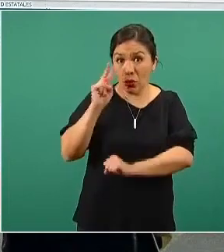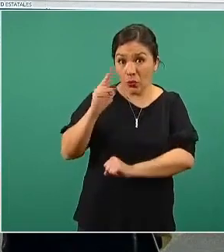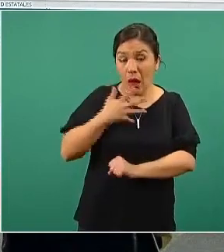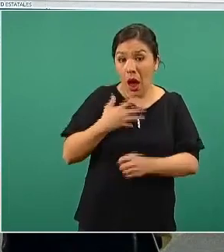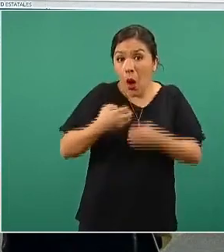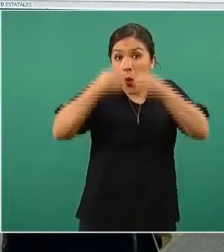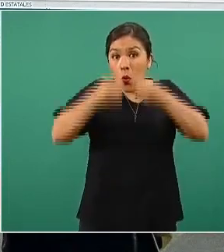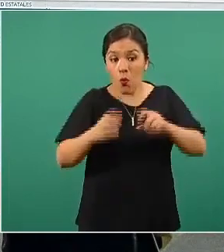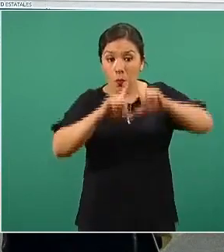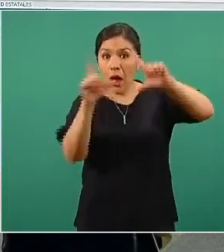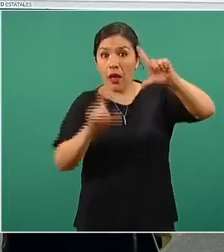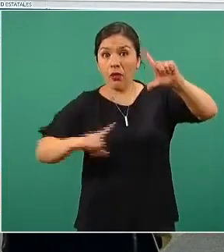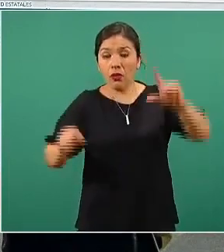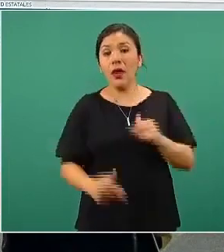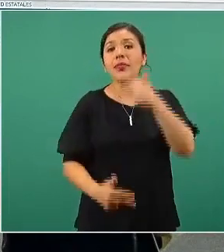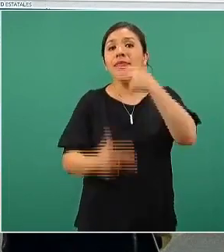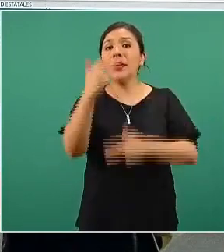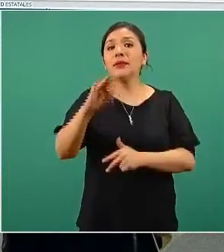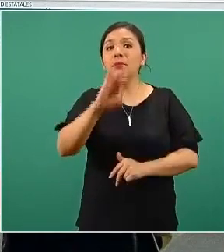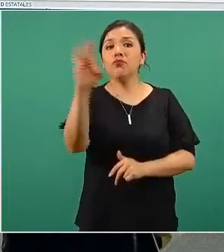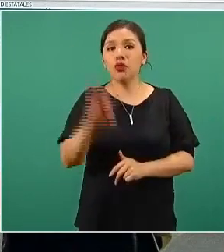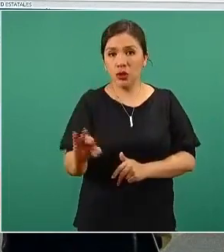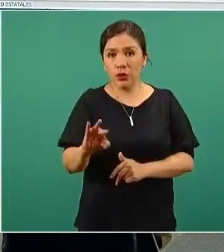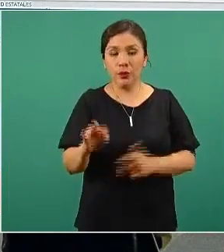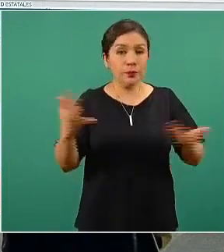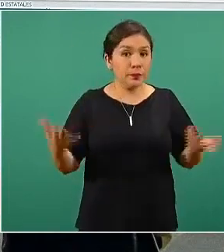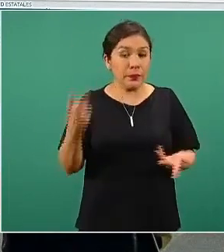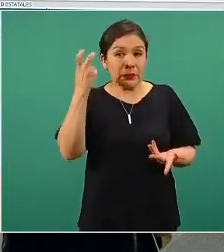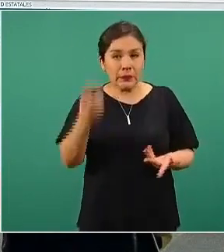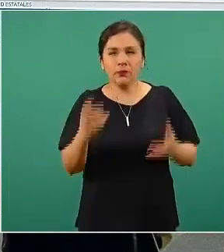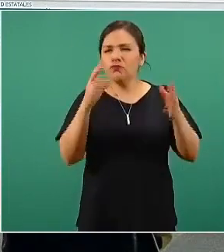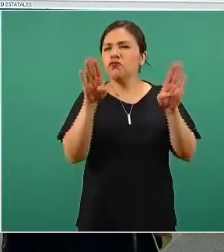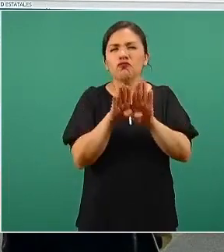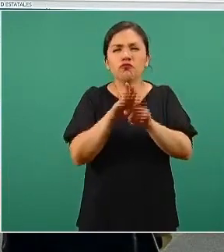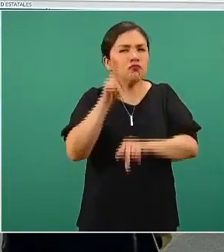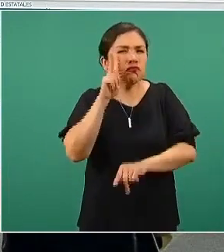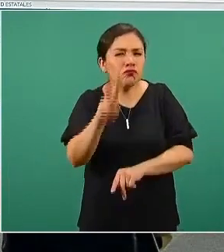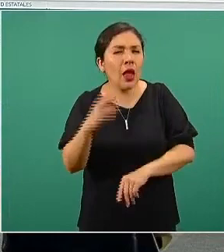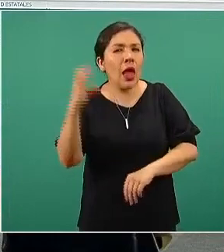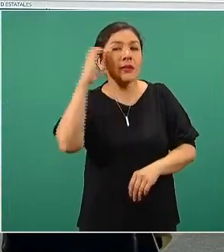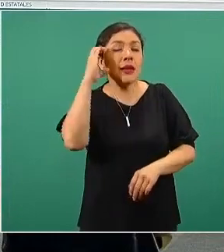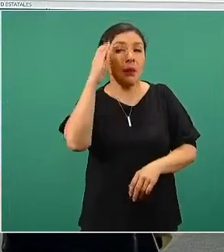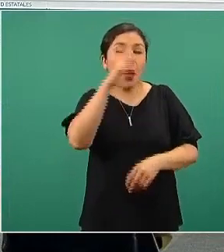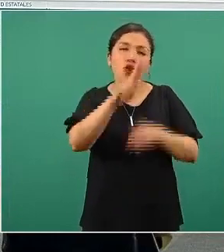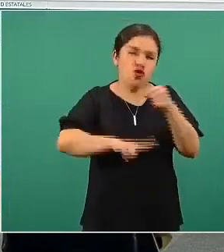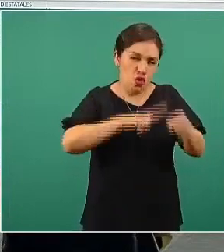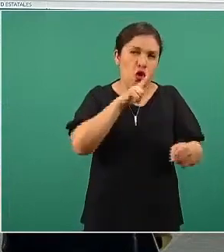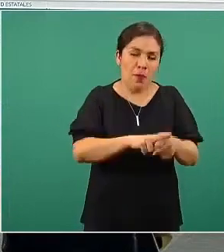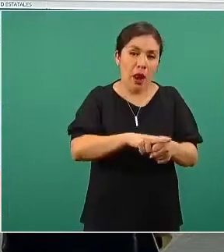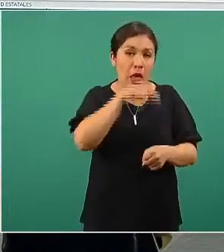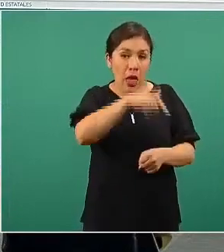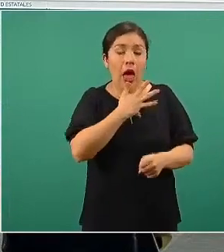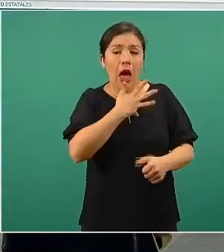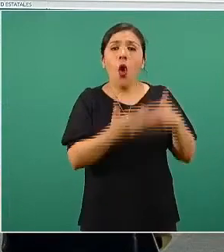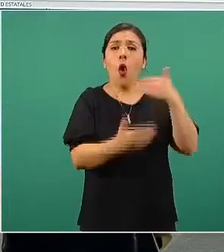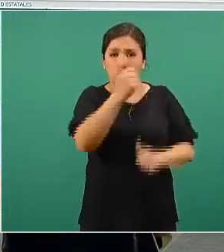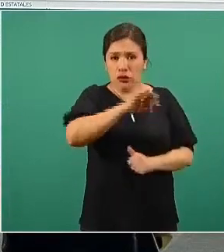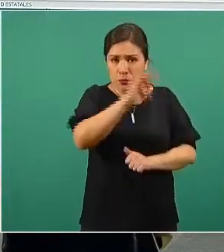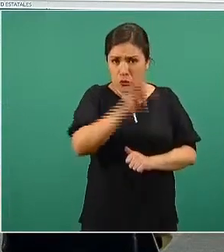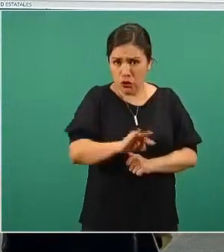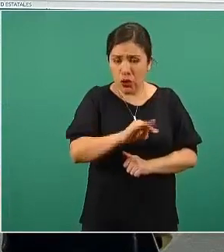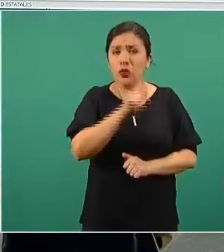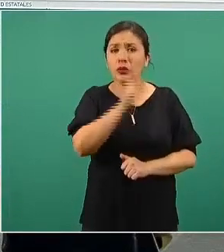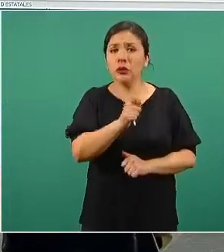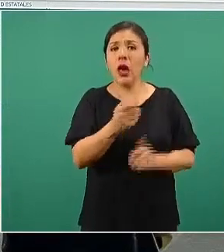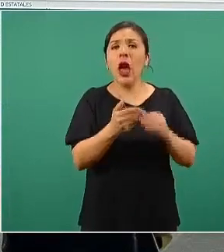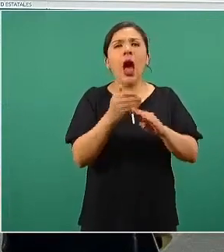una ocupación de 13%. Hablando específicamente de las camas generales, estamos con un 11%,